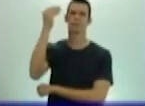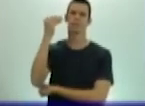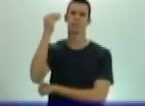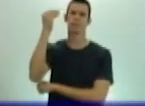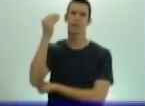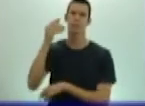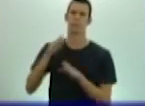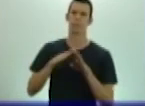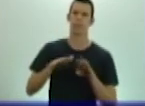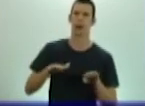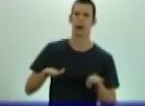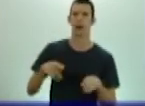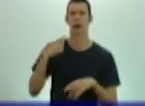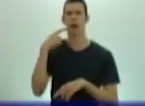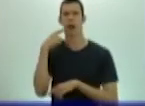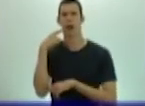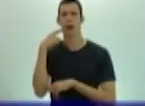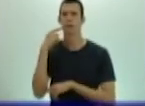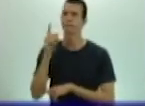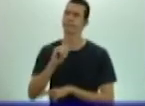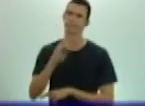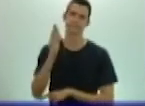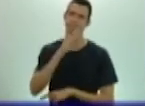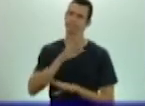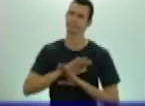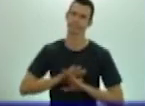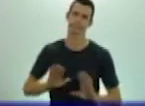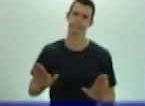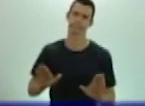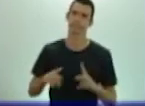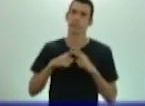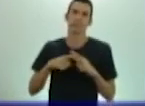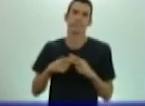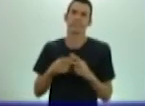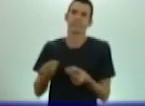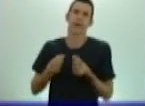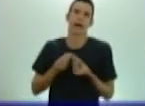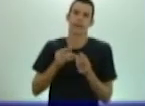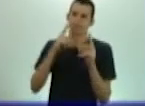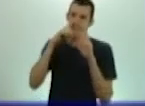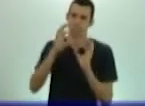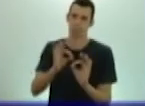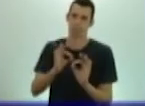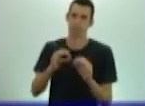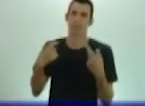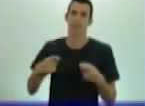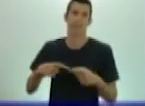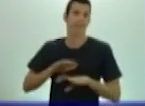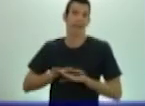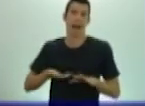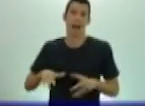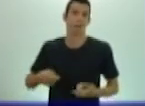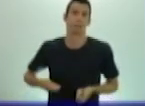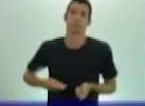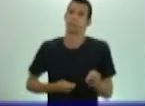Rusia. Por tanto, había que hacer una revolución, había que transformar aquello, y tendría que ser mediante una insurrección armada. No había otra